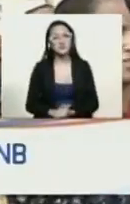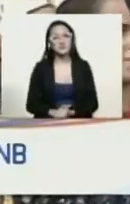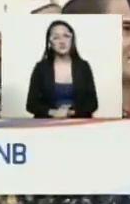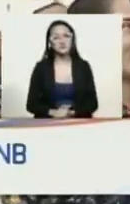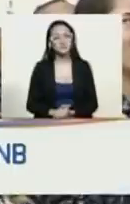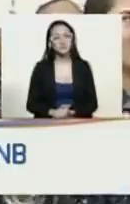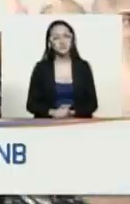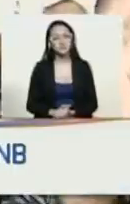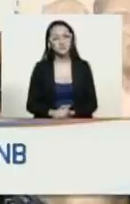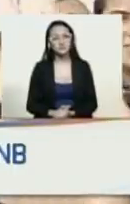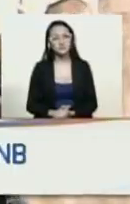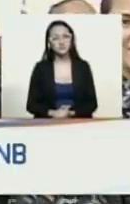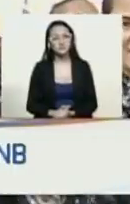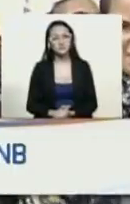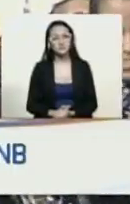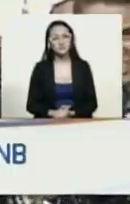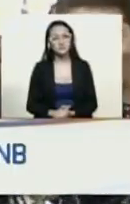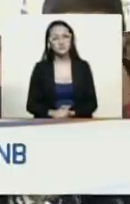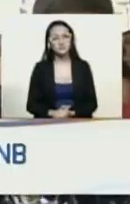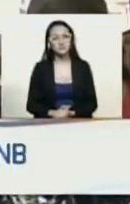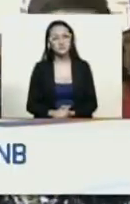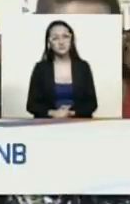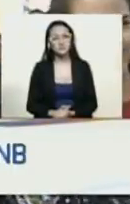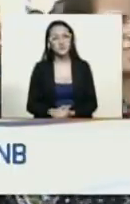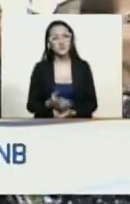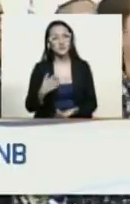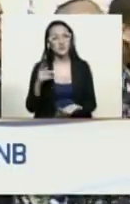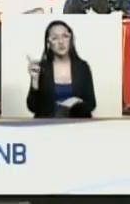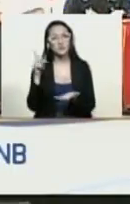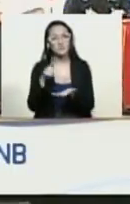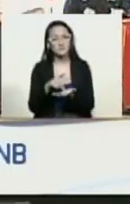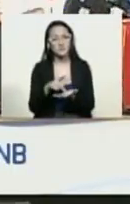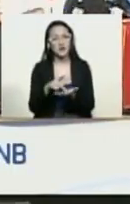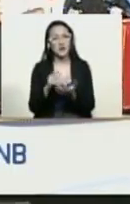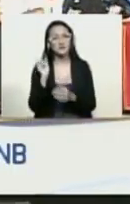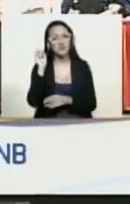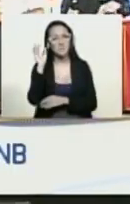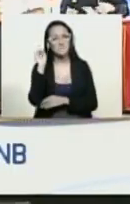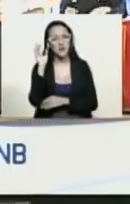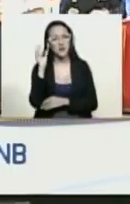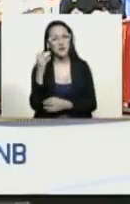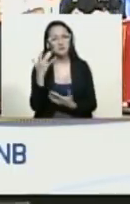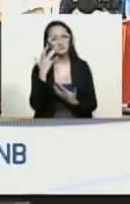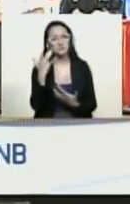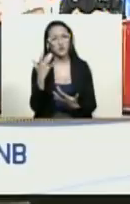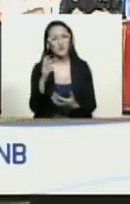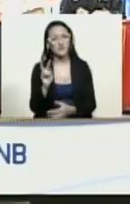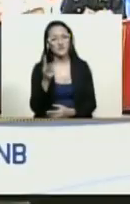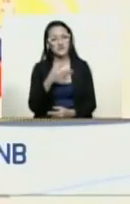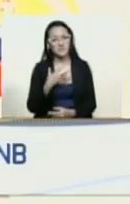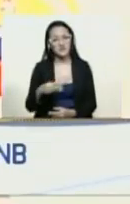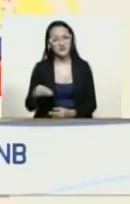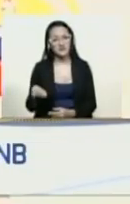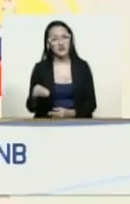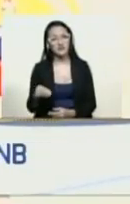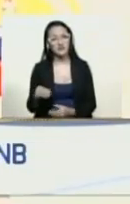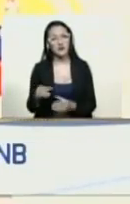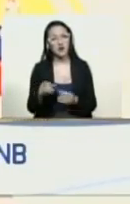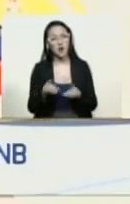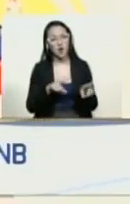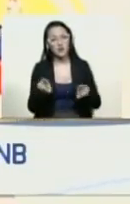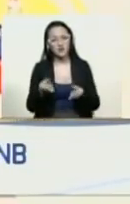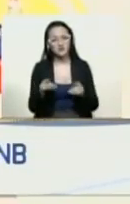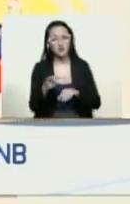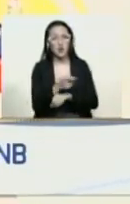Delcy Rodríguez, que le pedí que viniera de la Asamblea Constituyente y se pusiera al frente como vicepresidenta de la coordinación